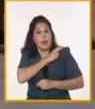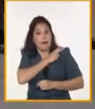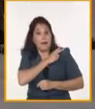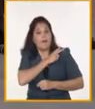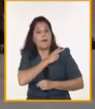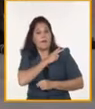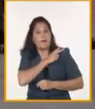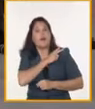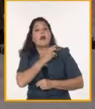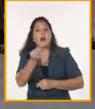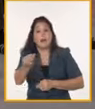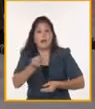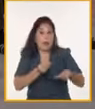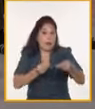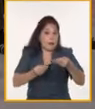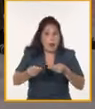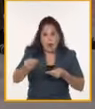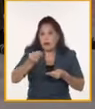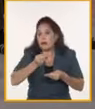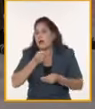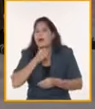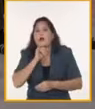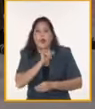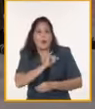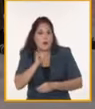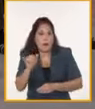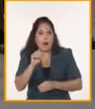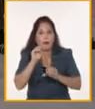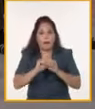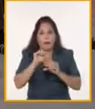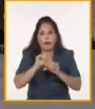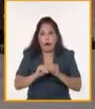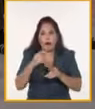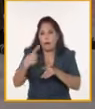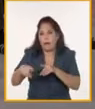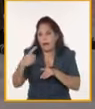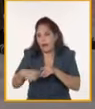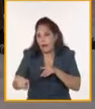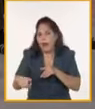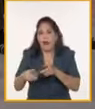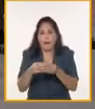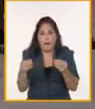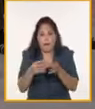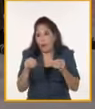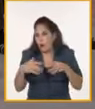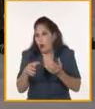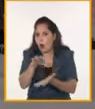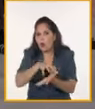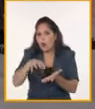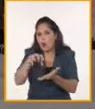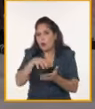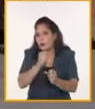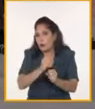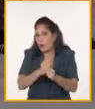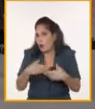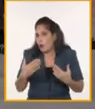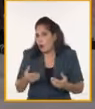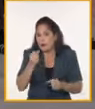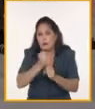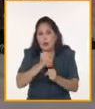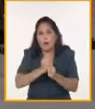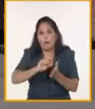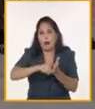están aportando del origen de de los fondos de las materi la licitud de las materias primas el lugar donde va a ejercer los trabajadores que